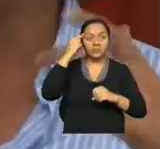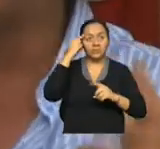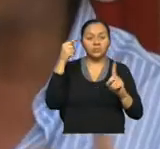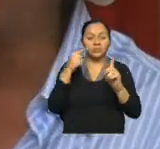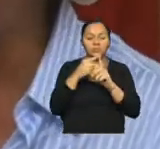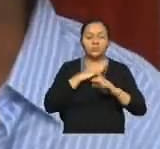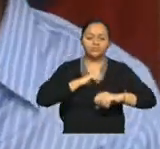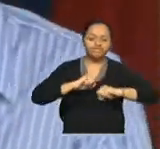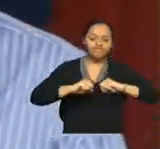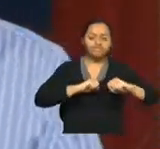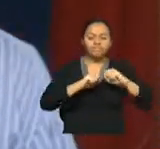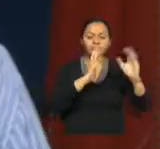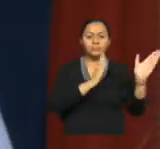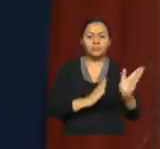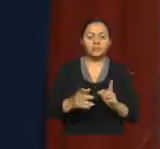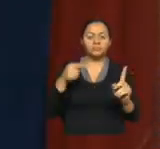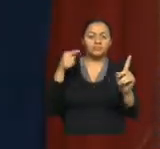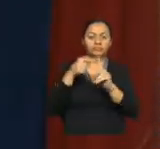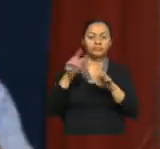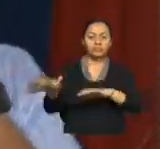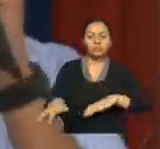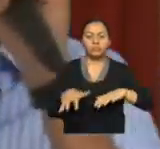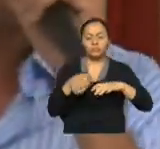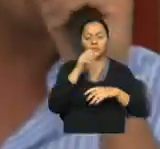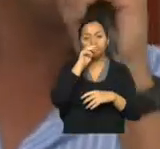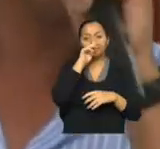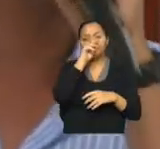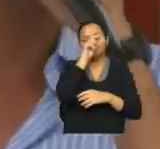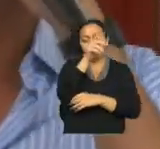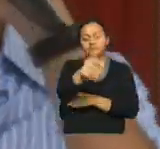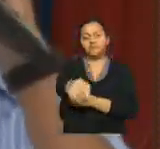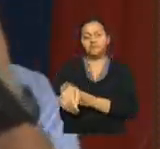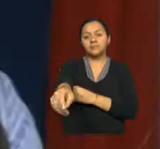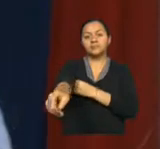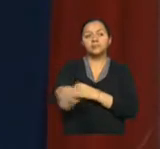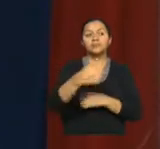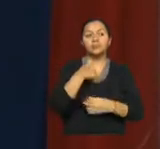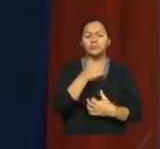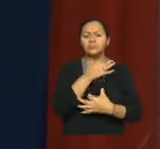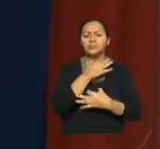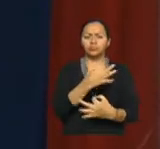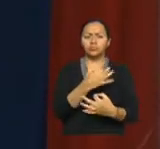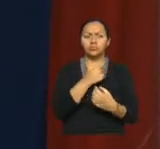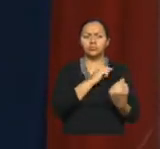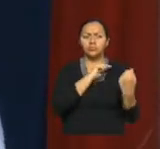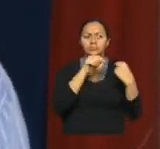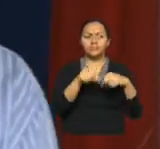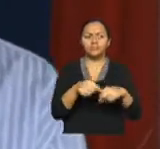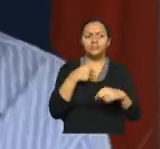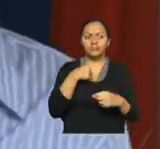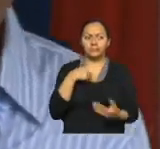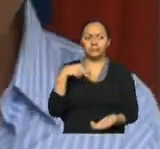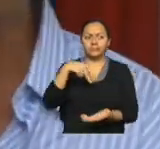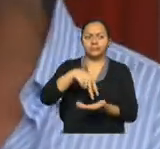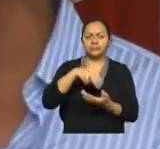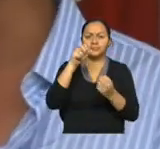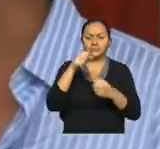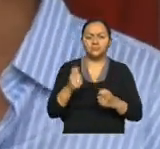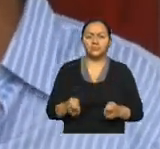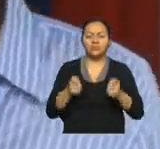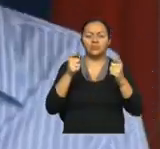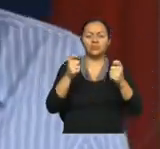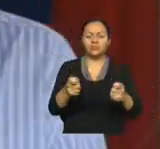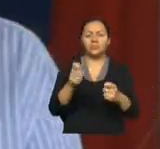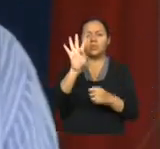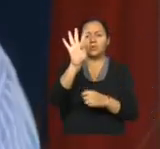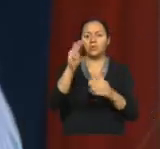para ejecutar la gran minga agropecuaria. Para mí es un enorme privilegio estar presente en la entrega de